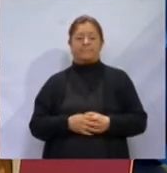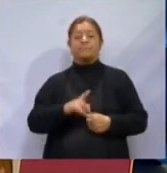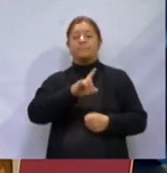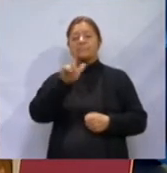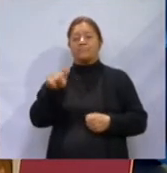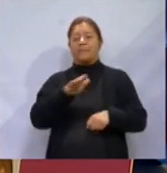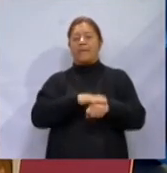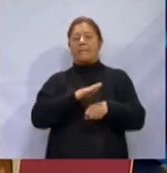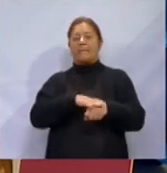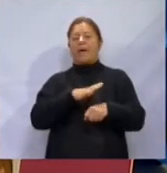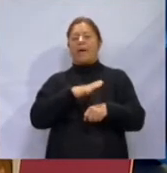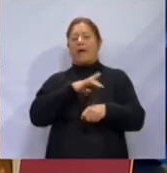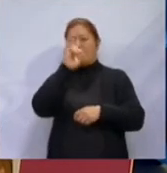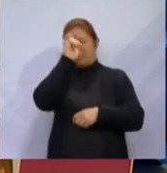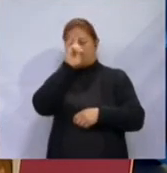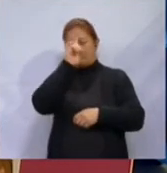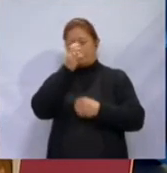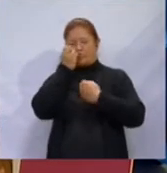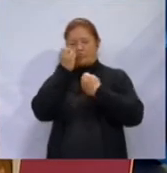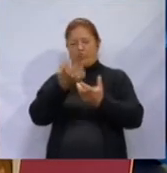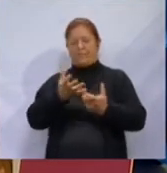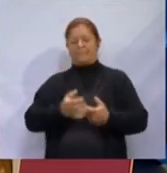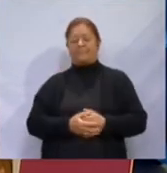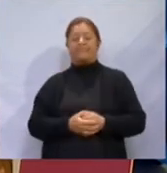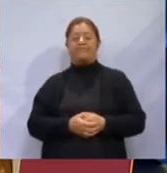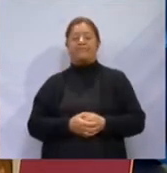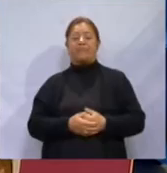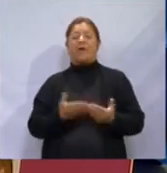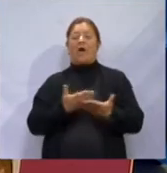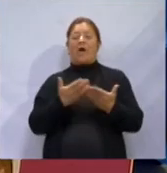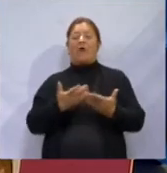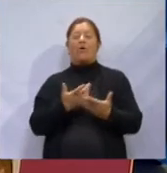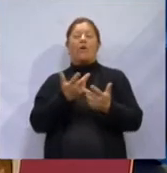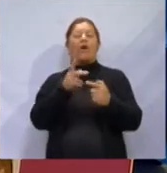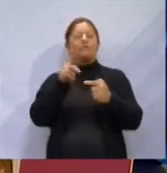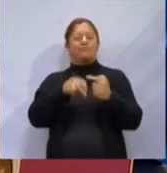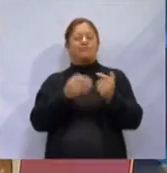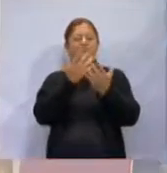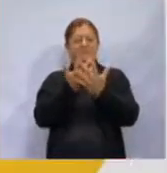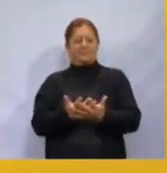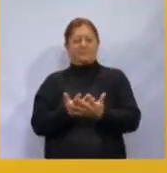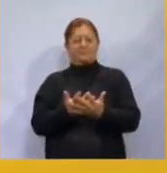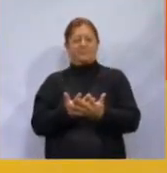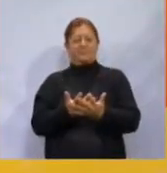dándoles estas recomendaciones. A continuación, nos vamos a un corte.